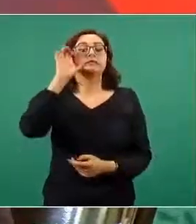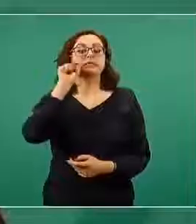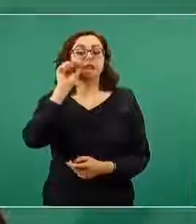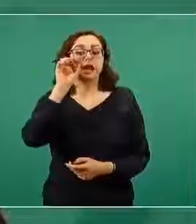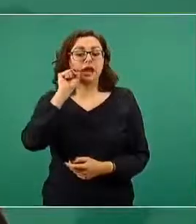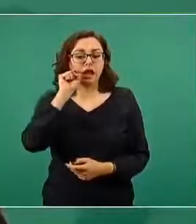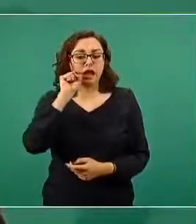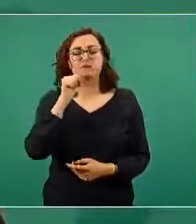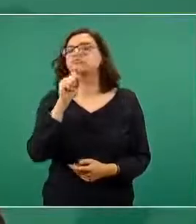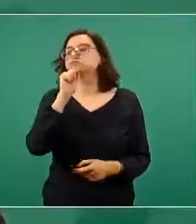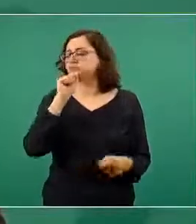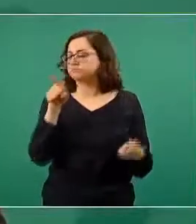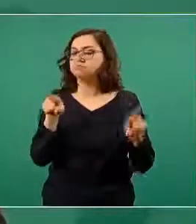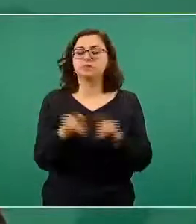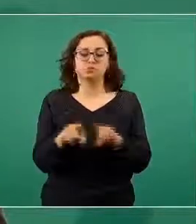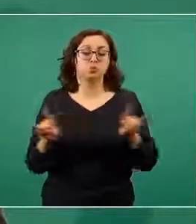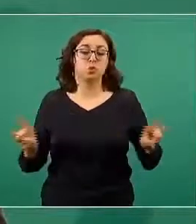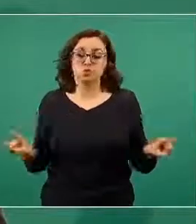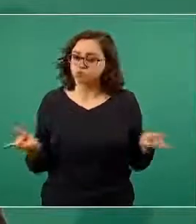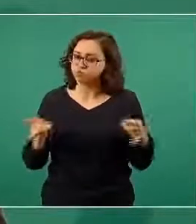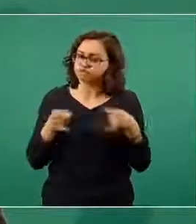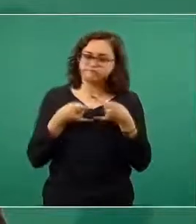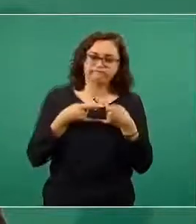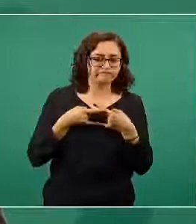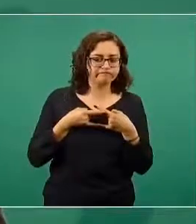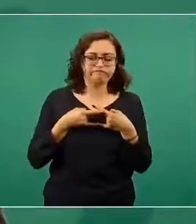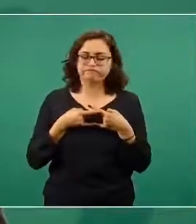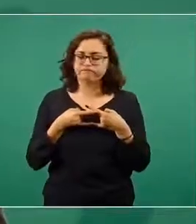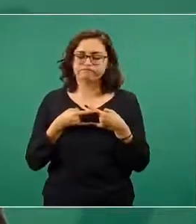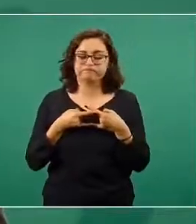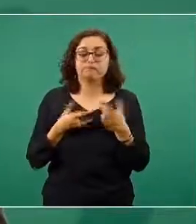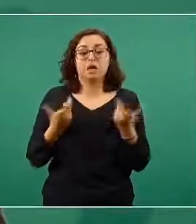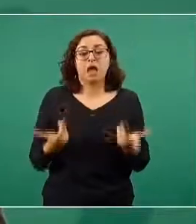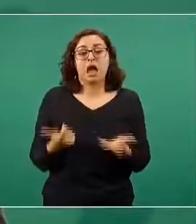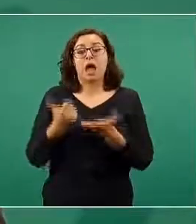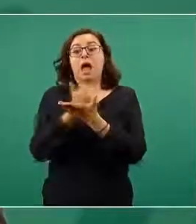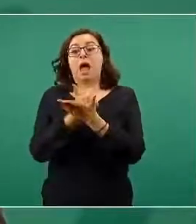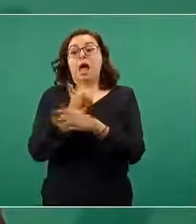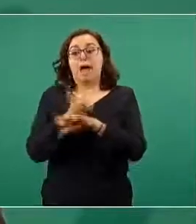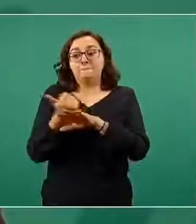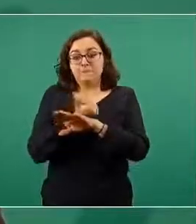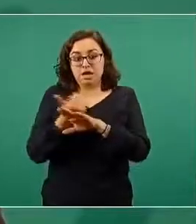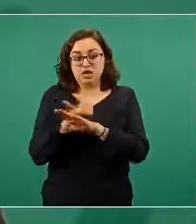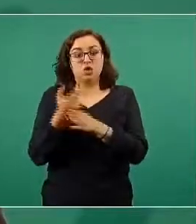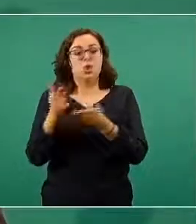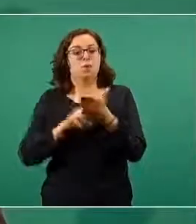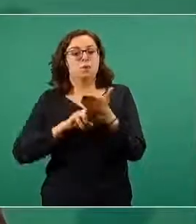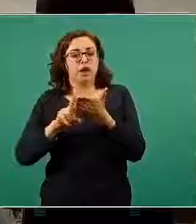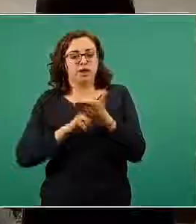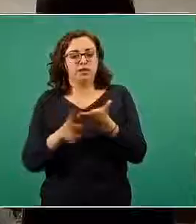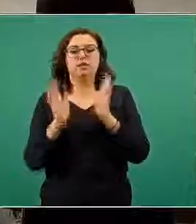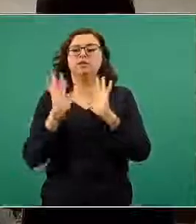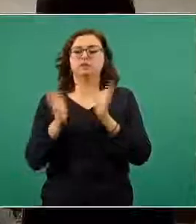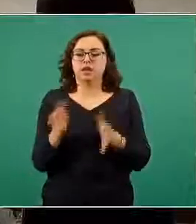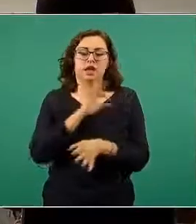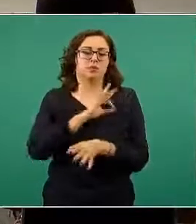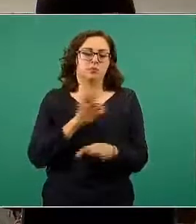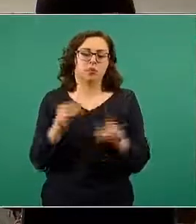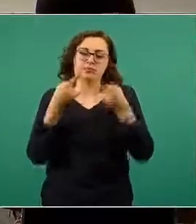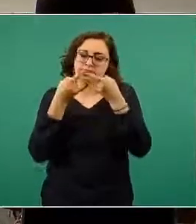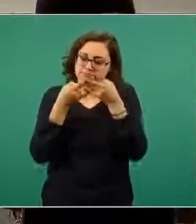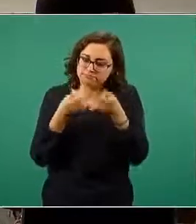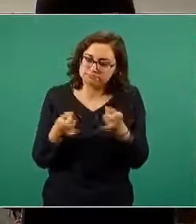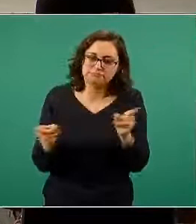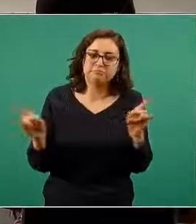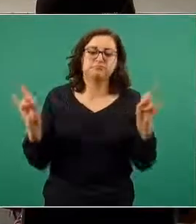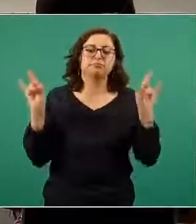a puerta cerrada. Y a partir de el nivel amarillo y verde es que se puede regresar a los estadios